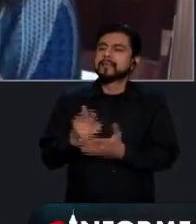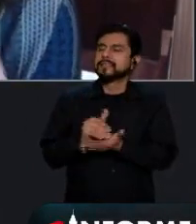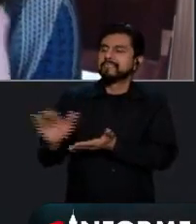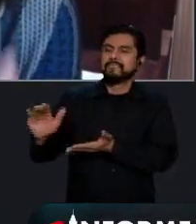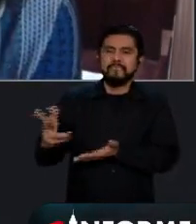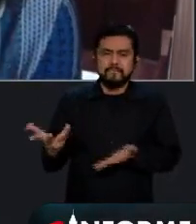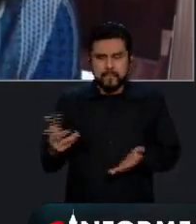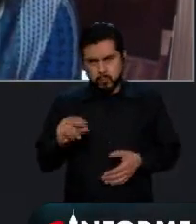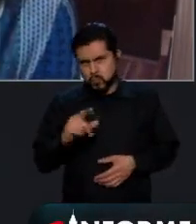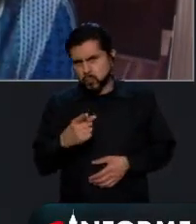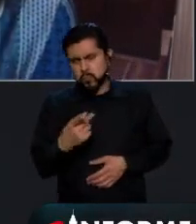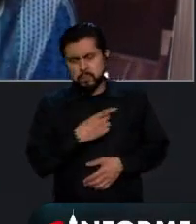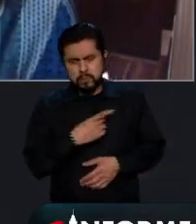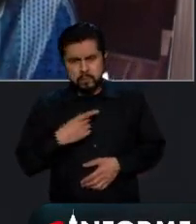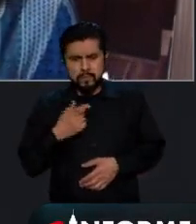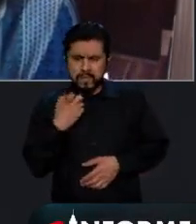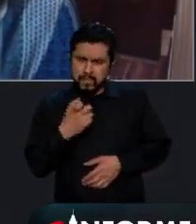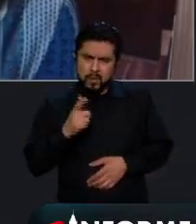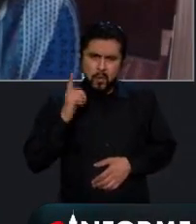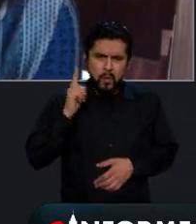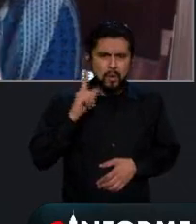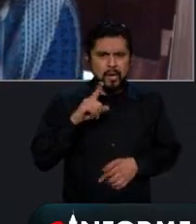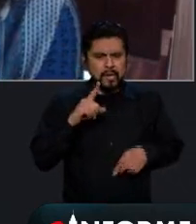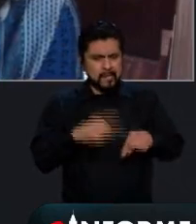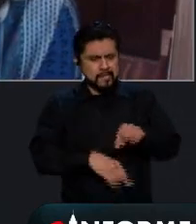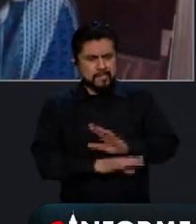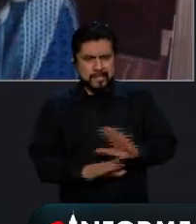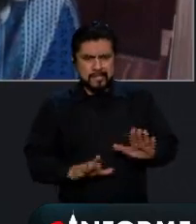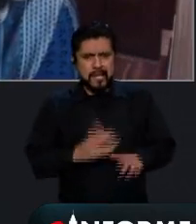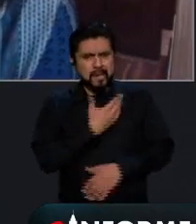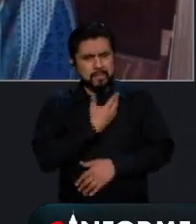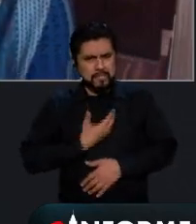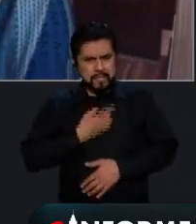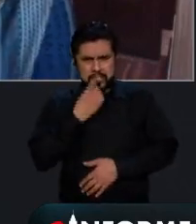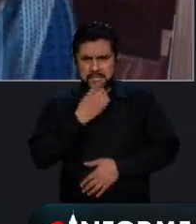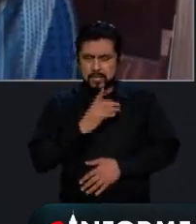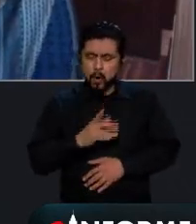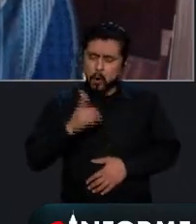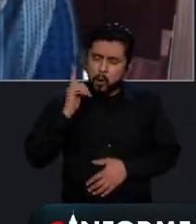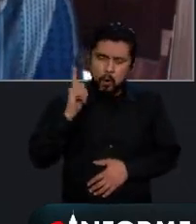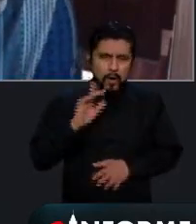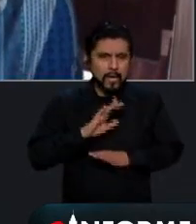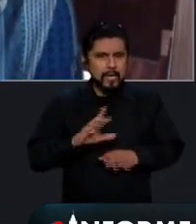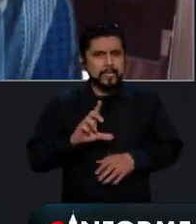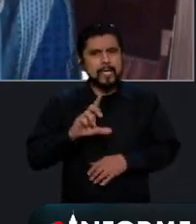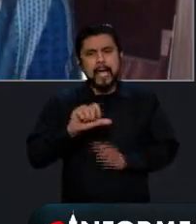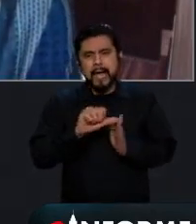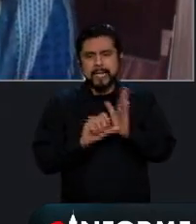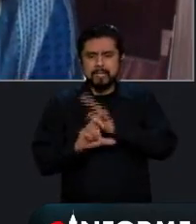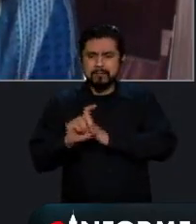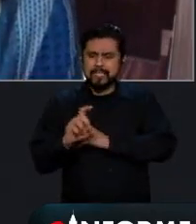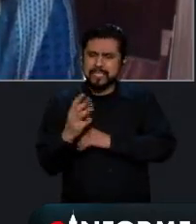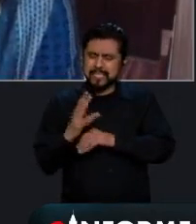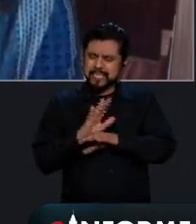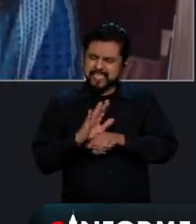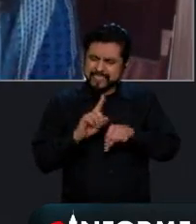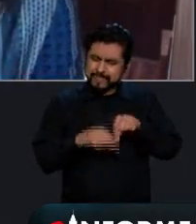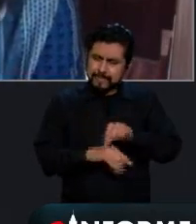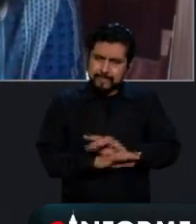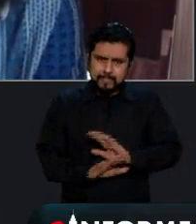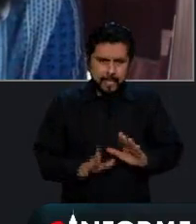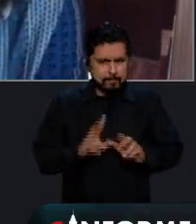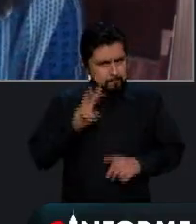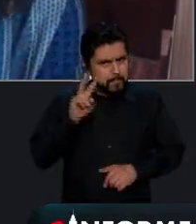realmente reivindicaría mucho este decir de nuestro presidente, que es deroguen el 33. Y un acto histórico que, pues,